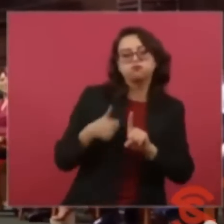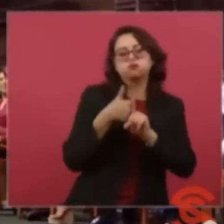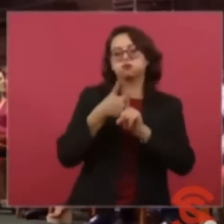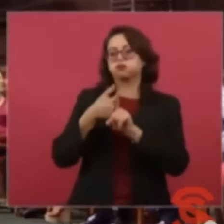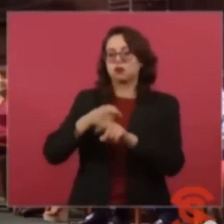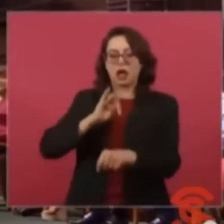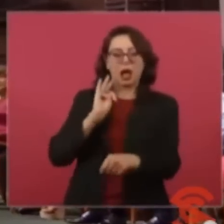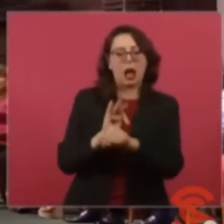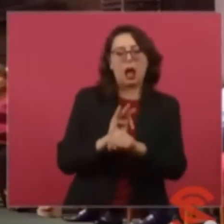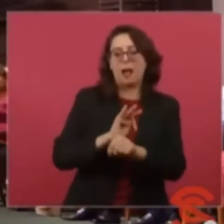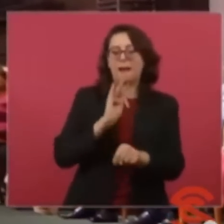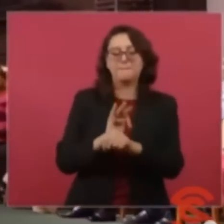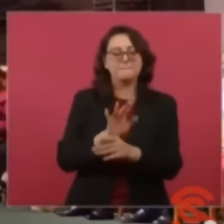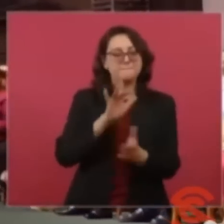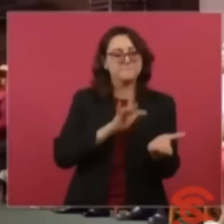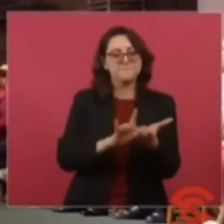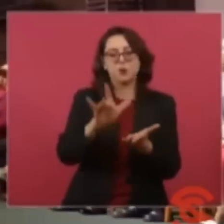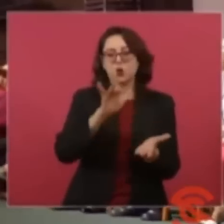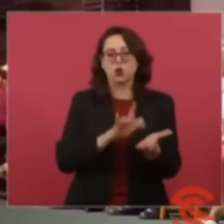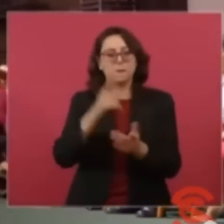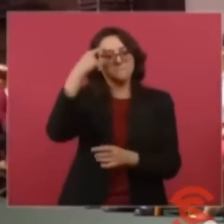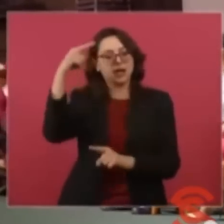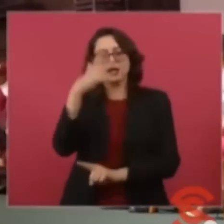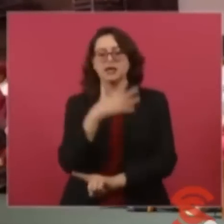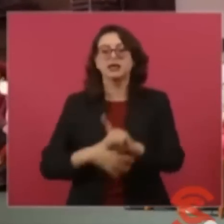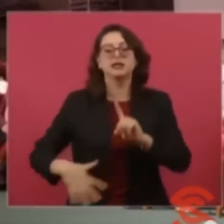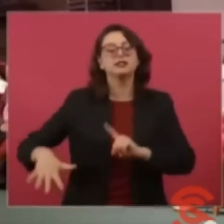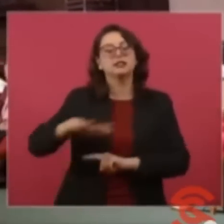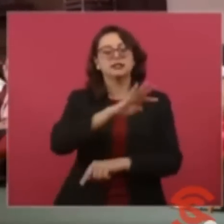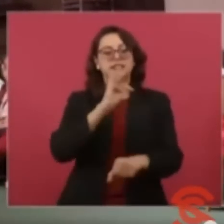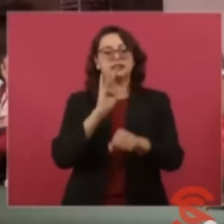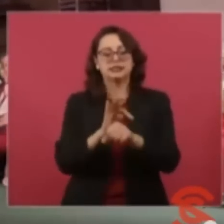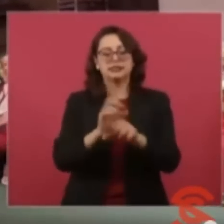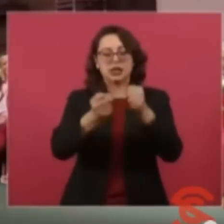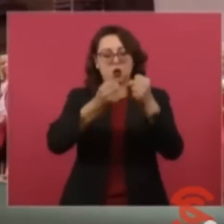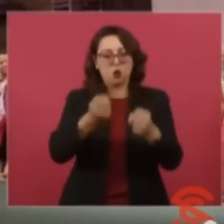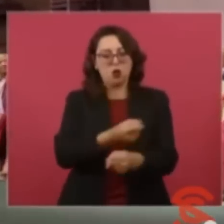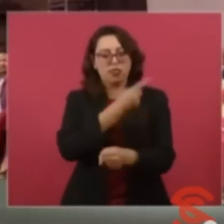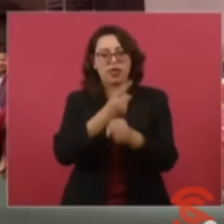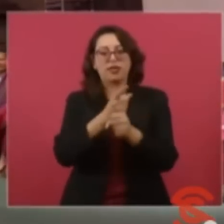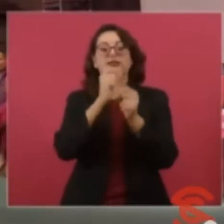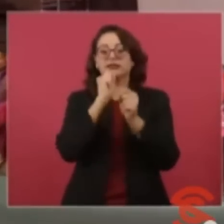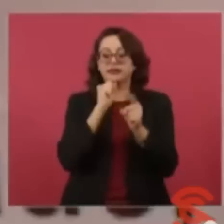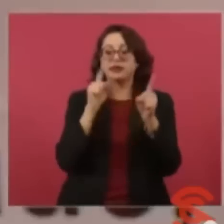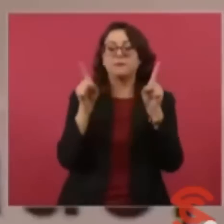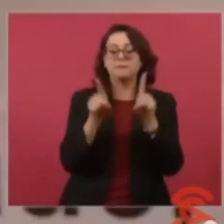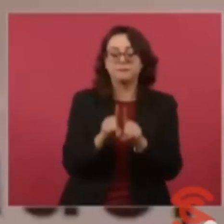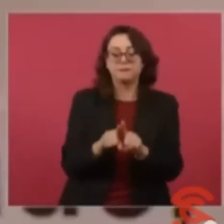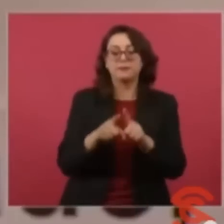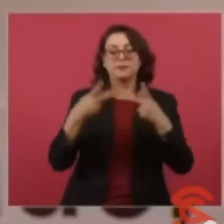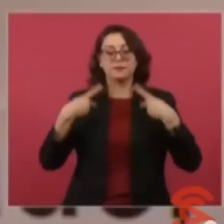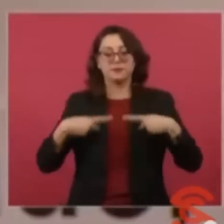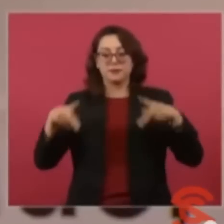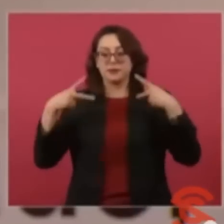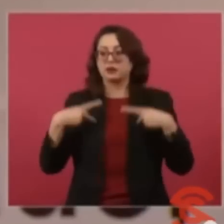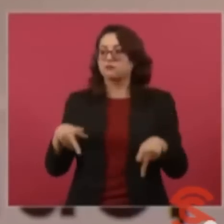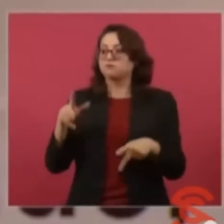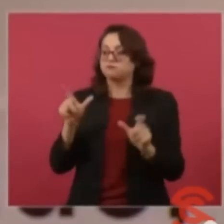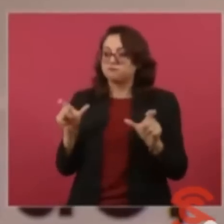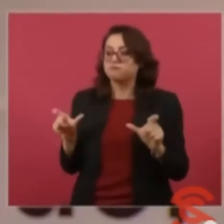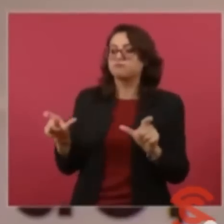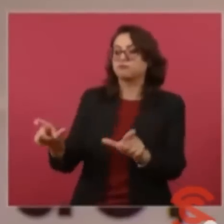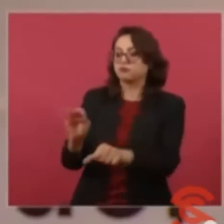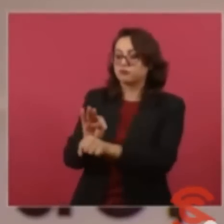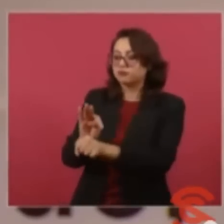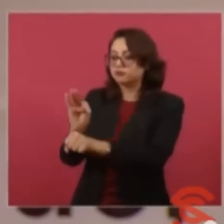no solo en materia de seguridad pública, sino también en labores de protección civil, control